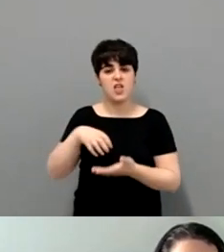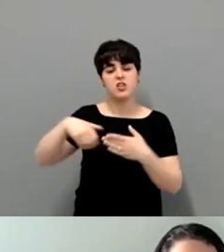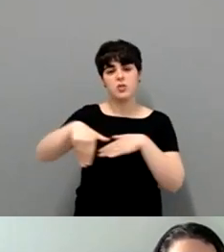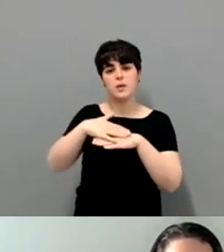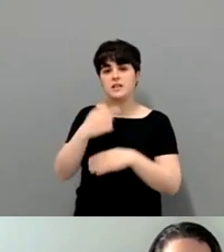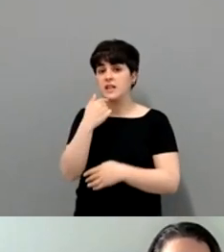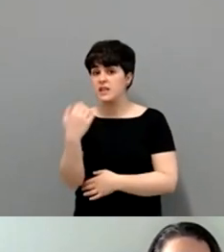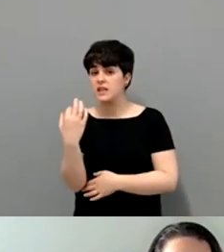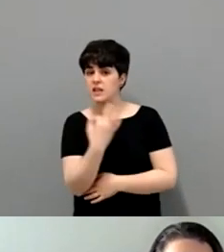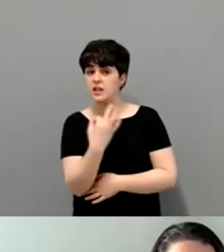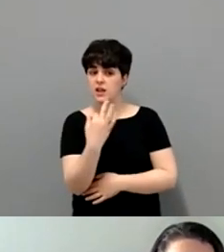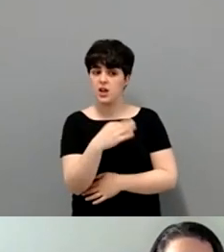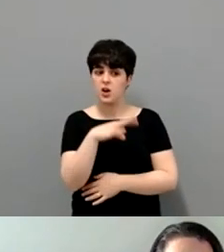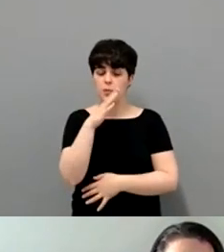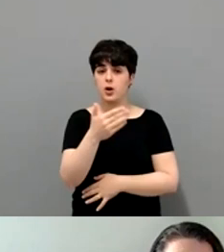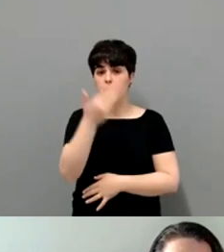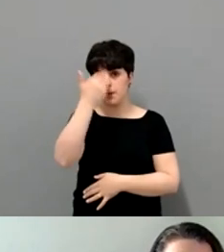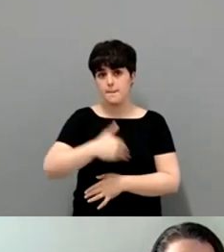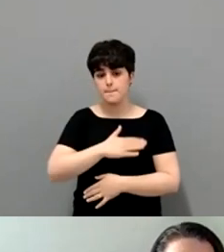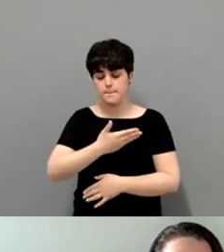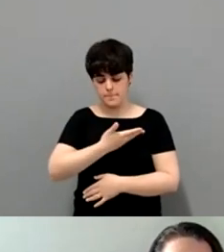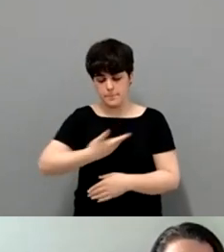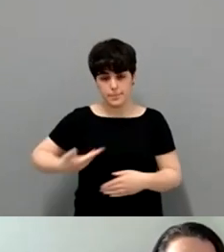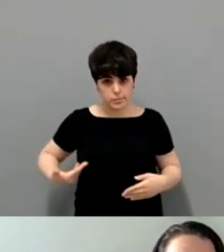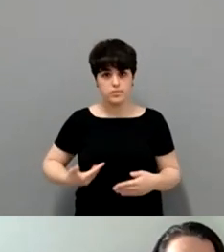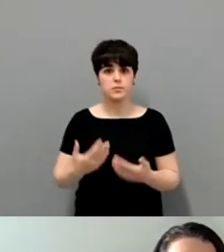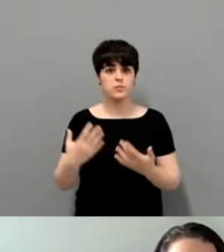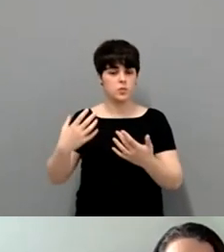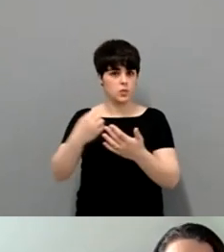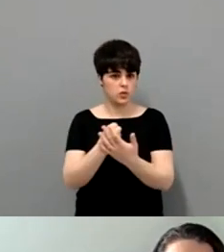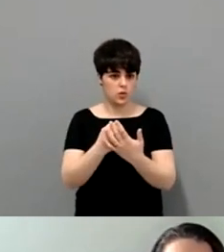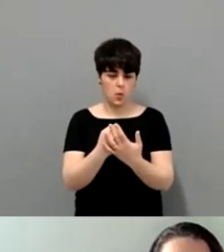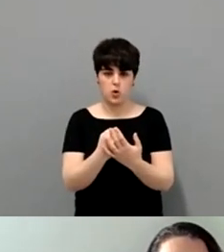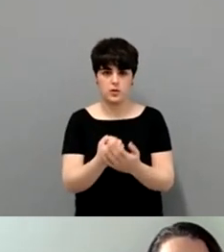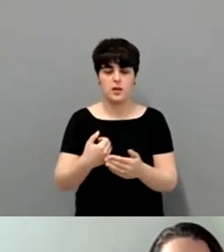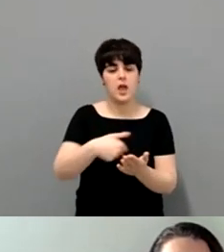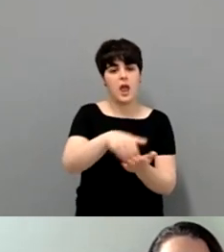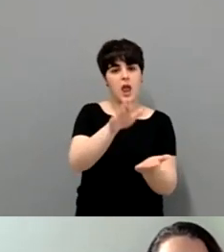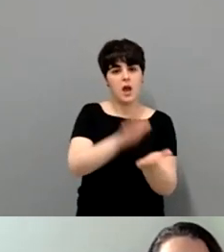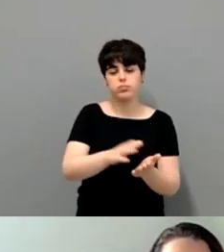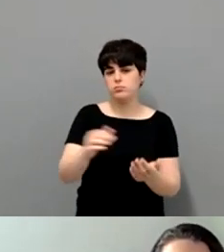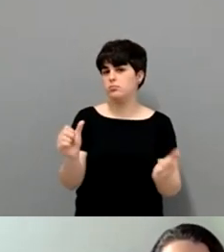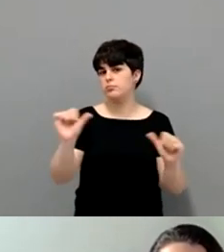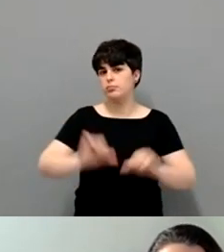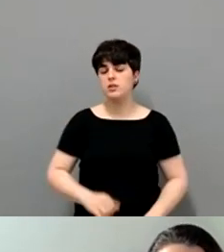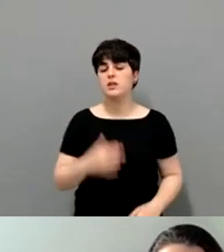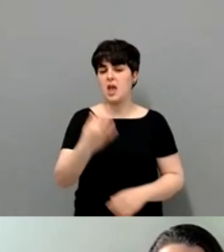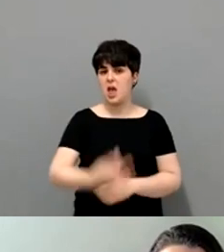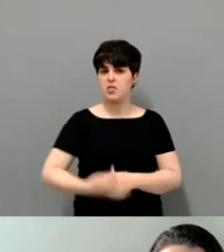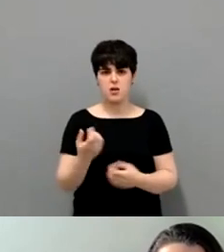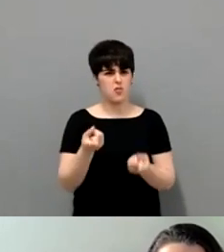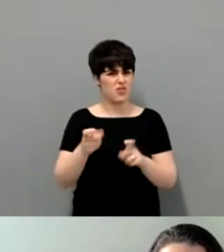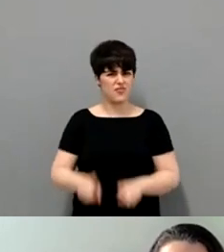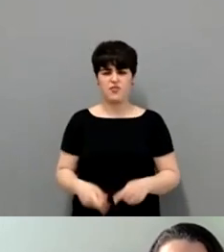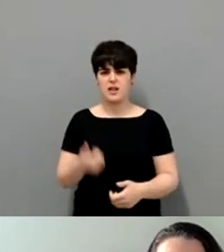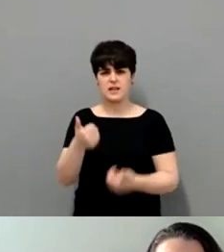determinó que por tener tetraparesia era no apta y que por tanto ni siquiera procedía que se